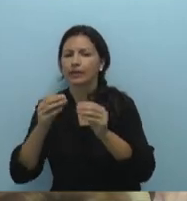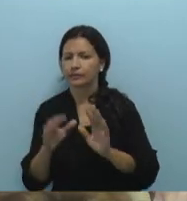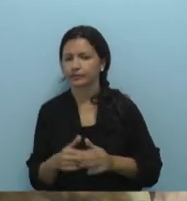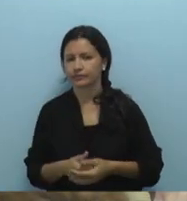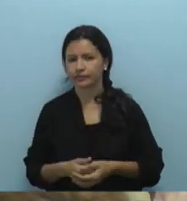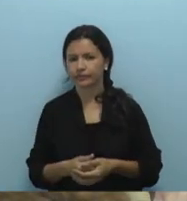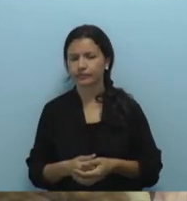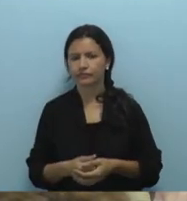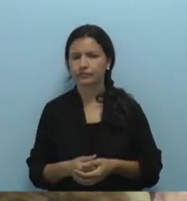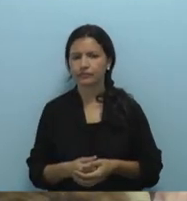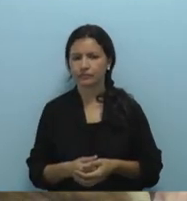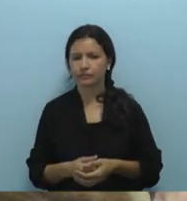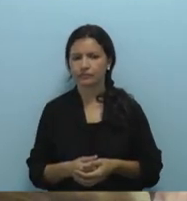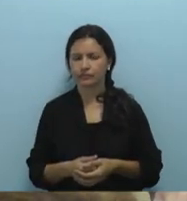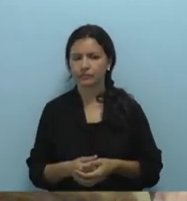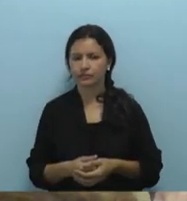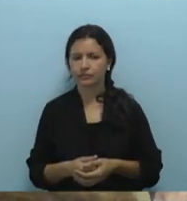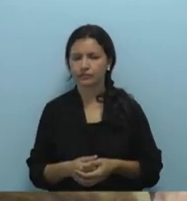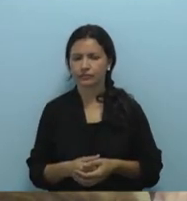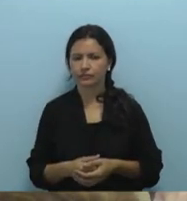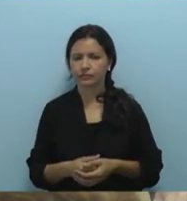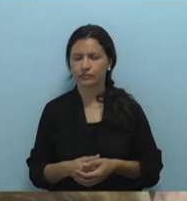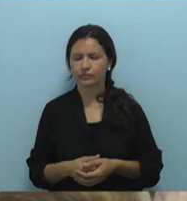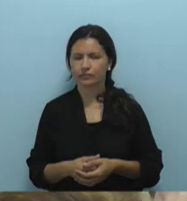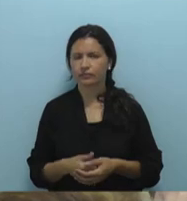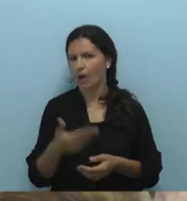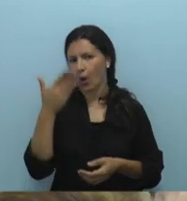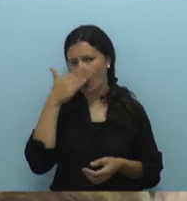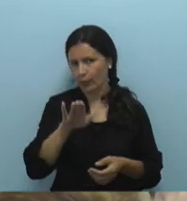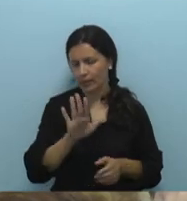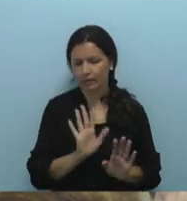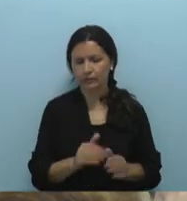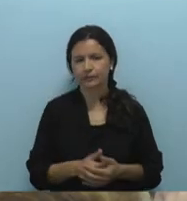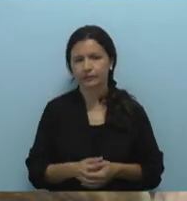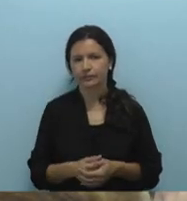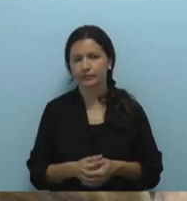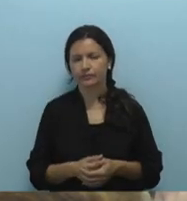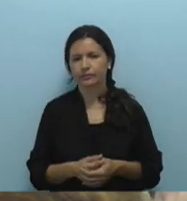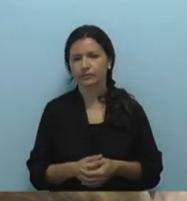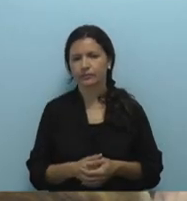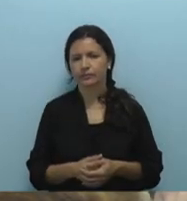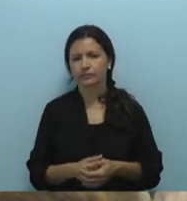la asociación ilícita. Y termino con una última reflexión.